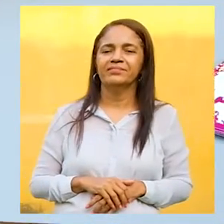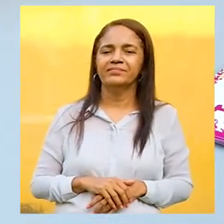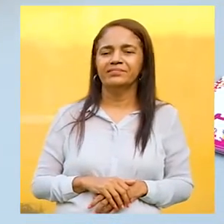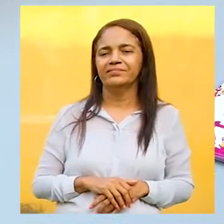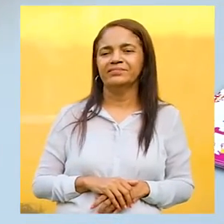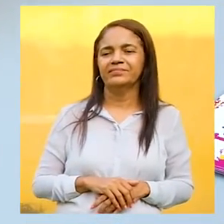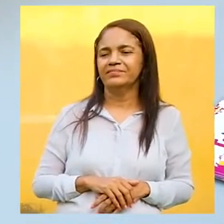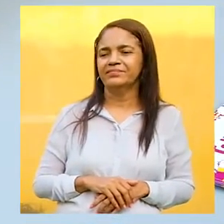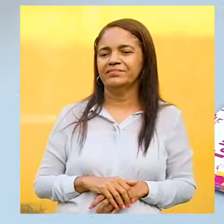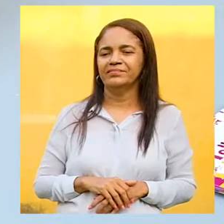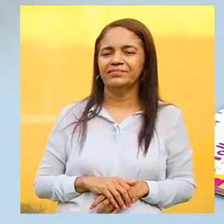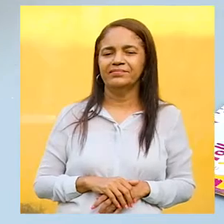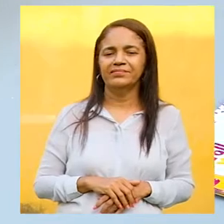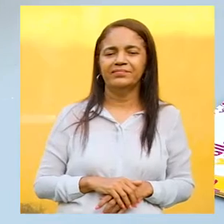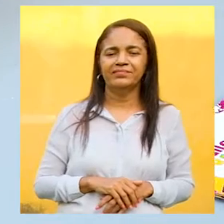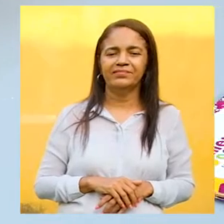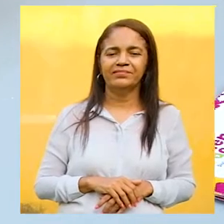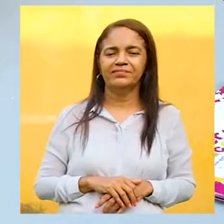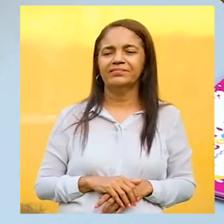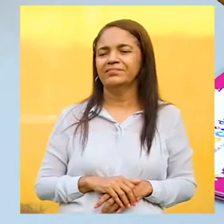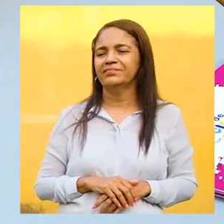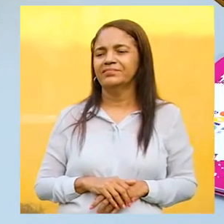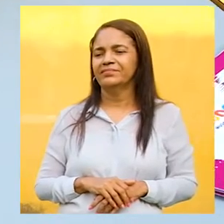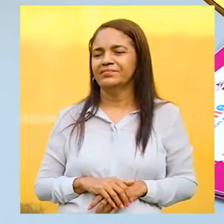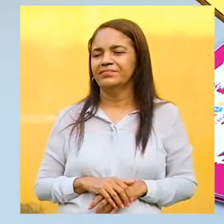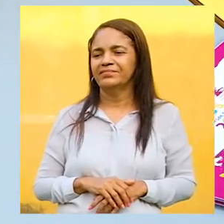la T, la I,